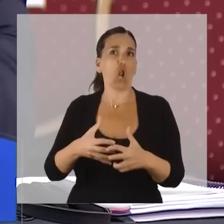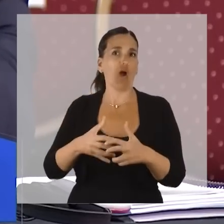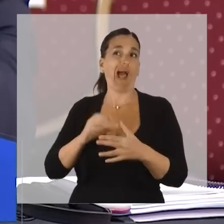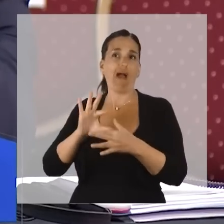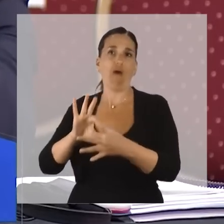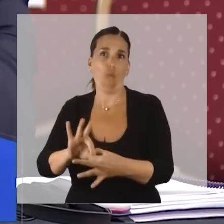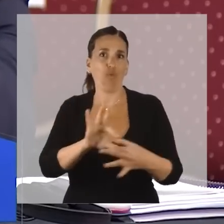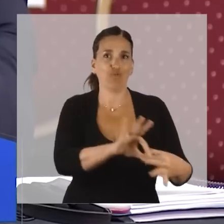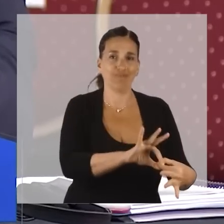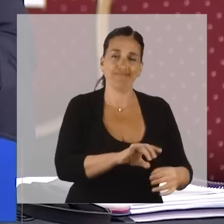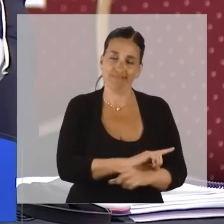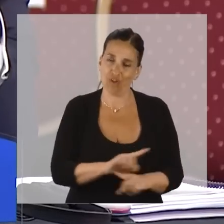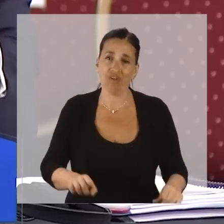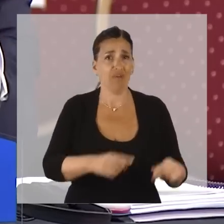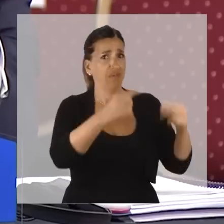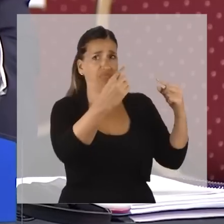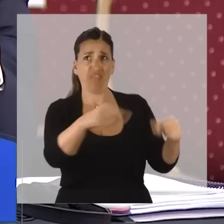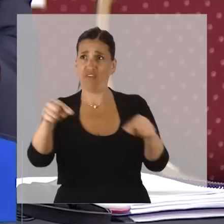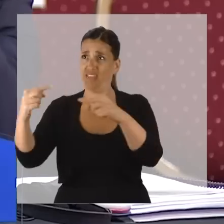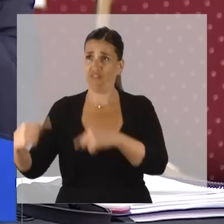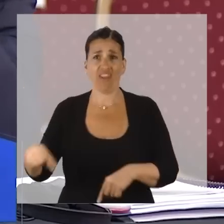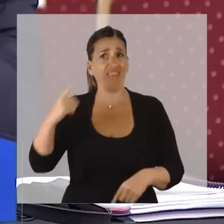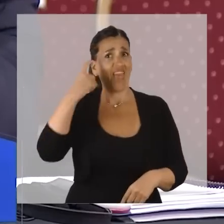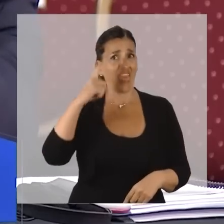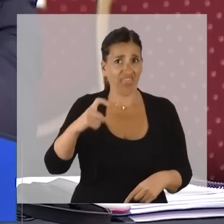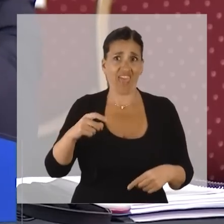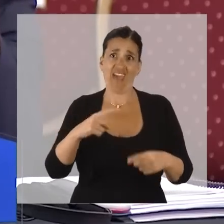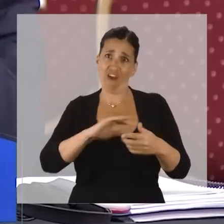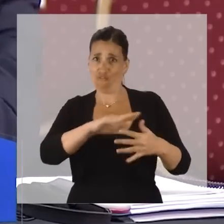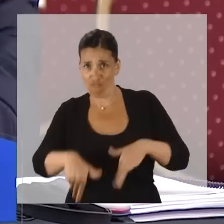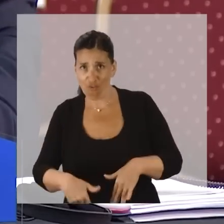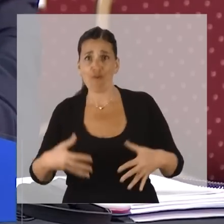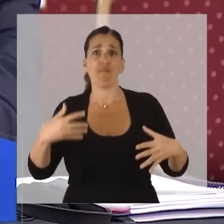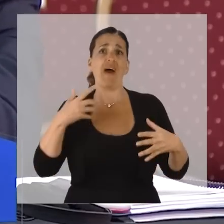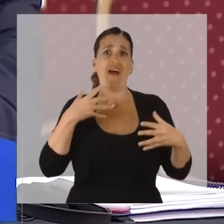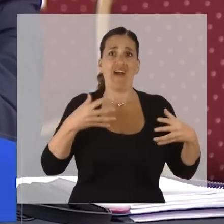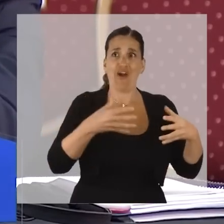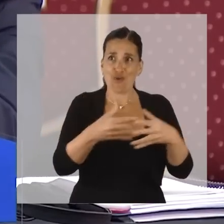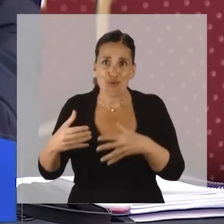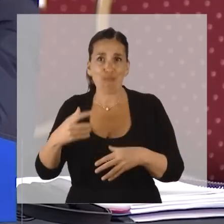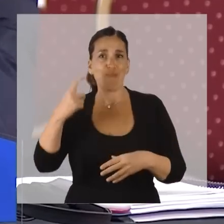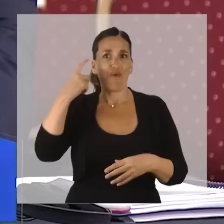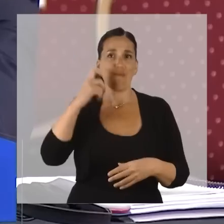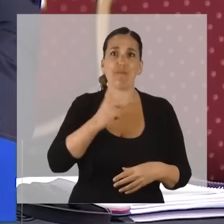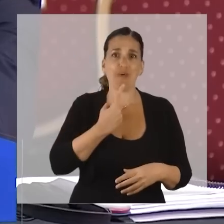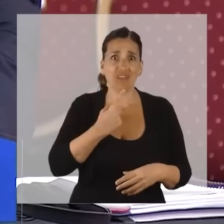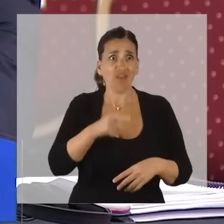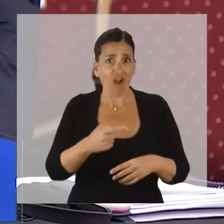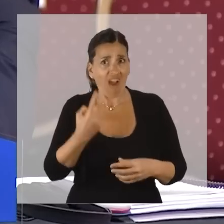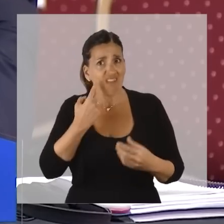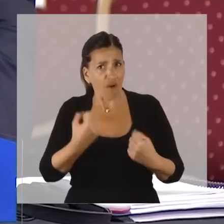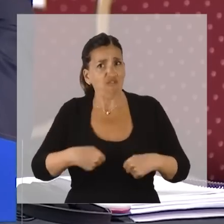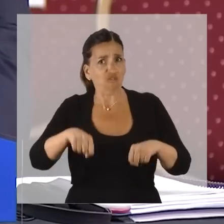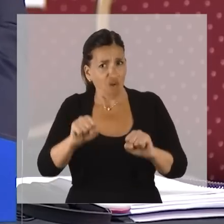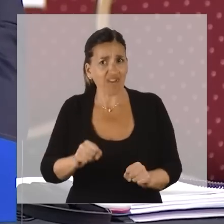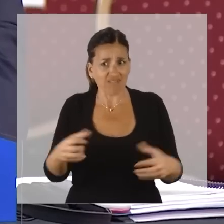es más en la variedad y en el cambio y el alternancia estará la fortaleza de